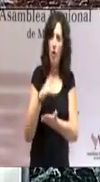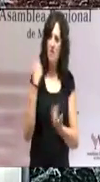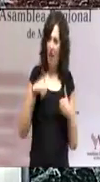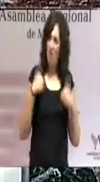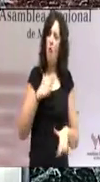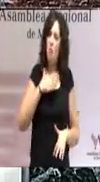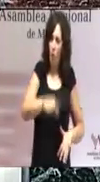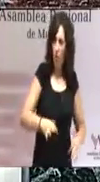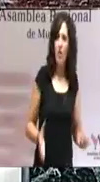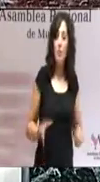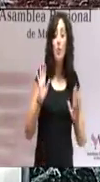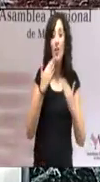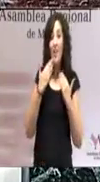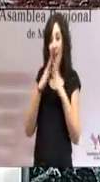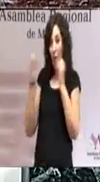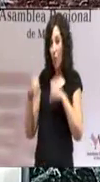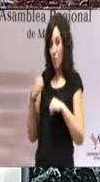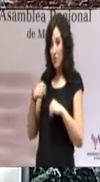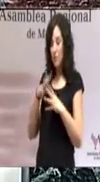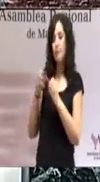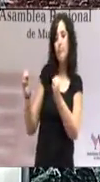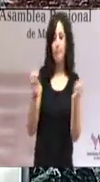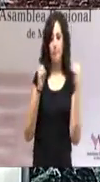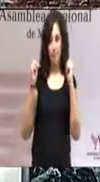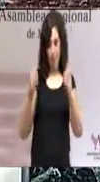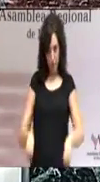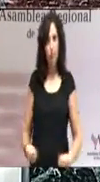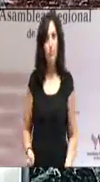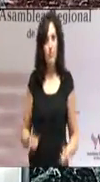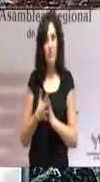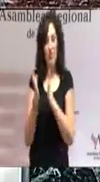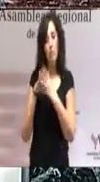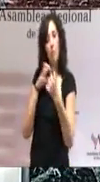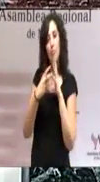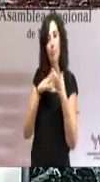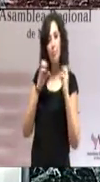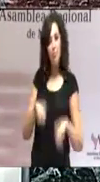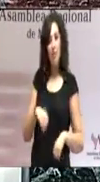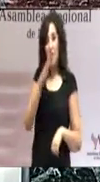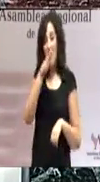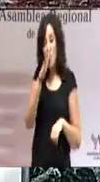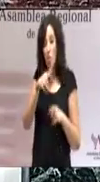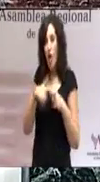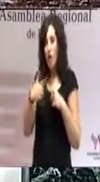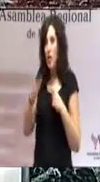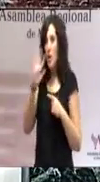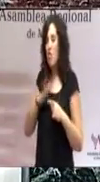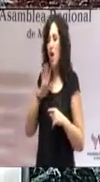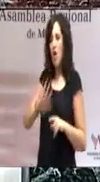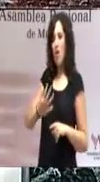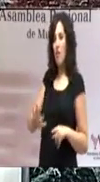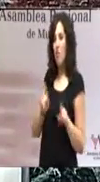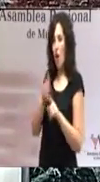acuerdo hay consenso. Se evitaron denuncias que amenazaban la llegada,